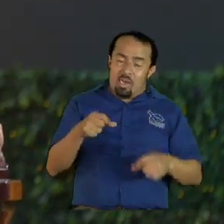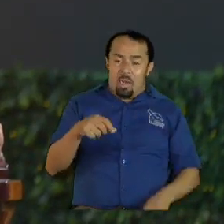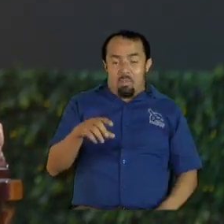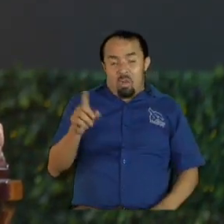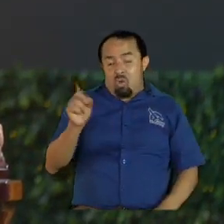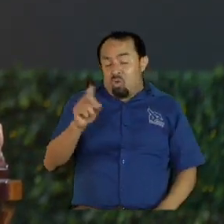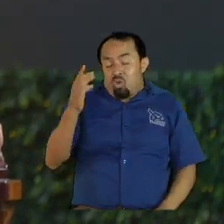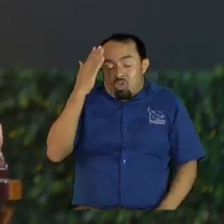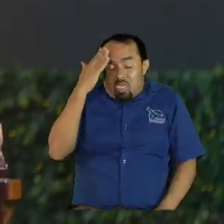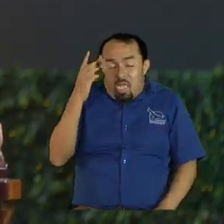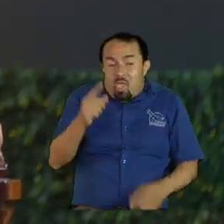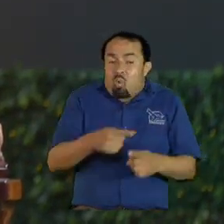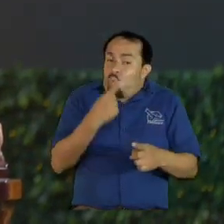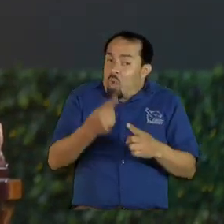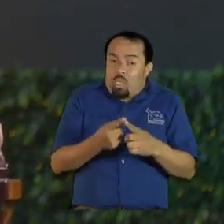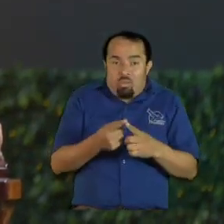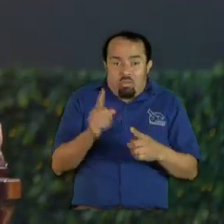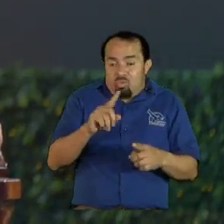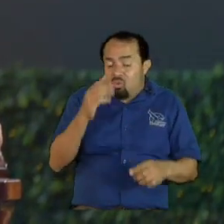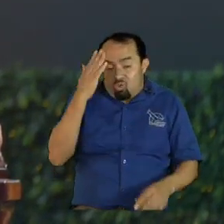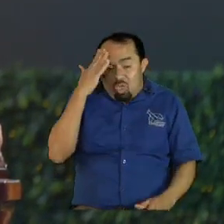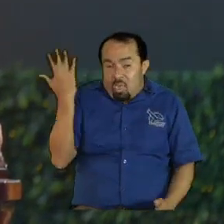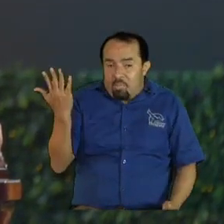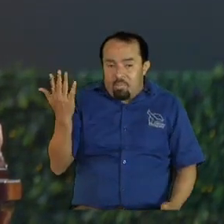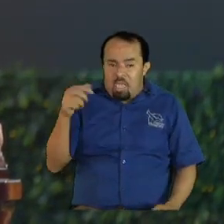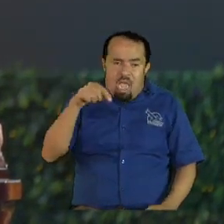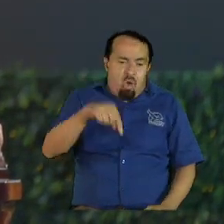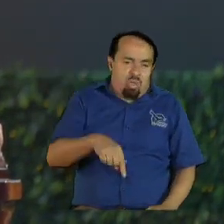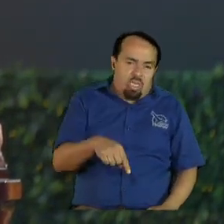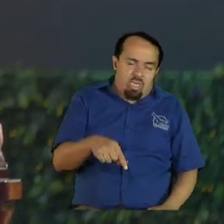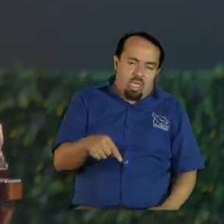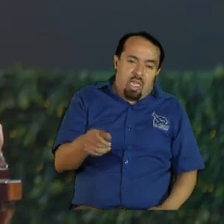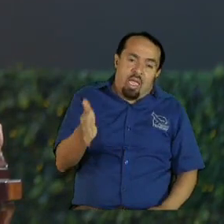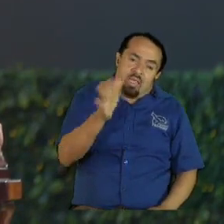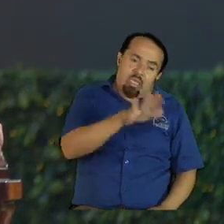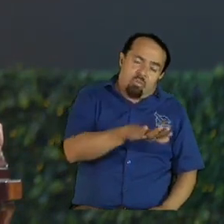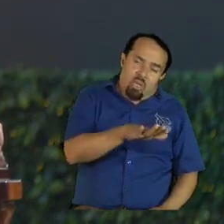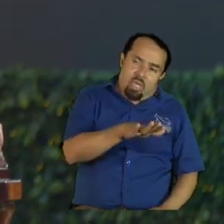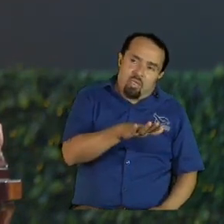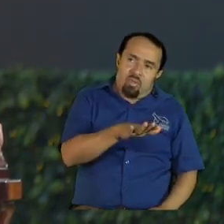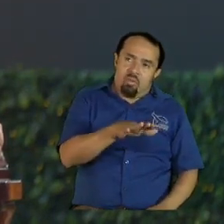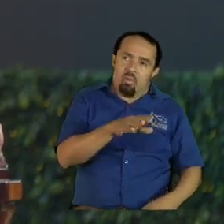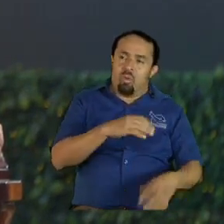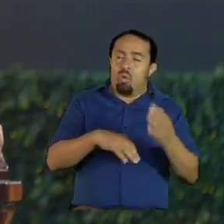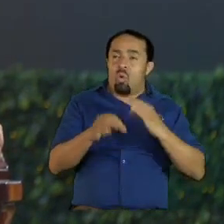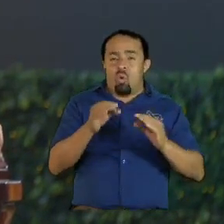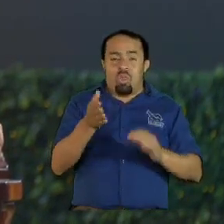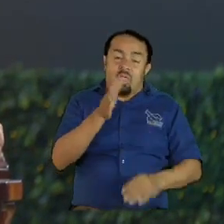sé, ¿cuándo? ¿Ahorita o después?